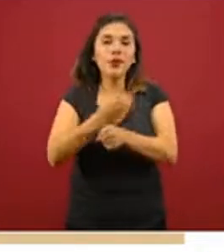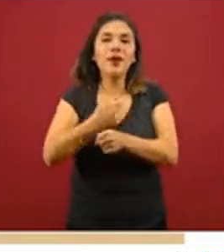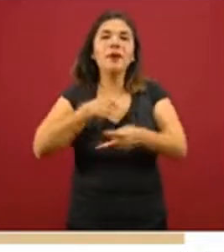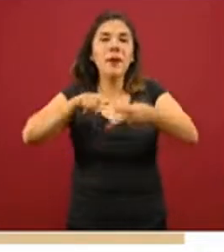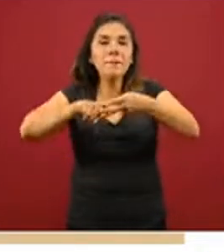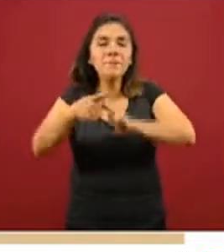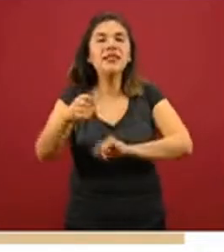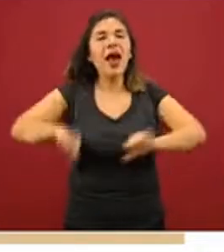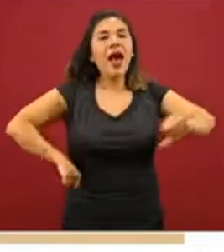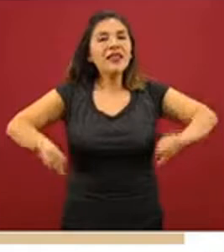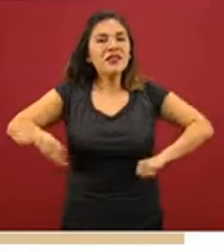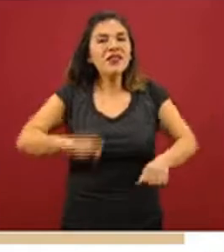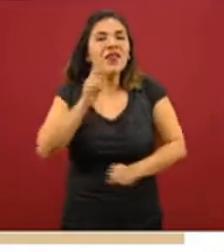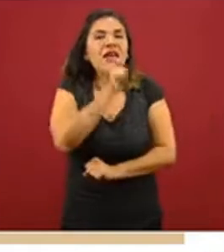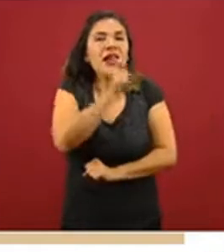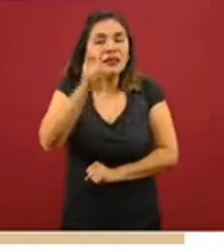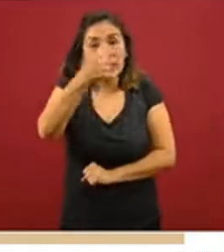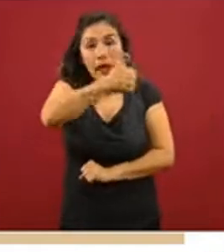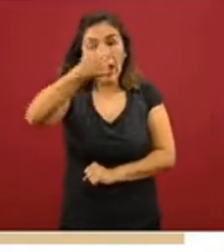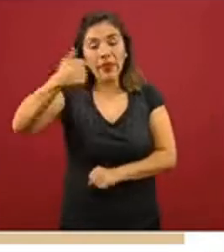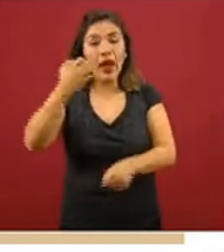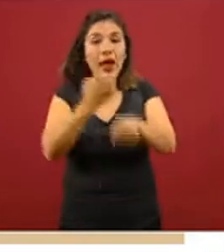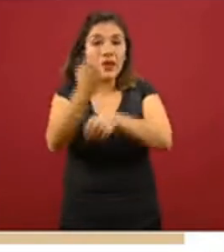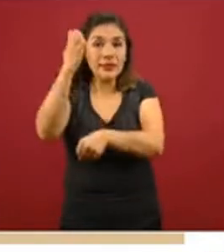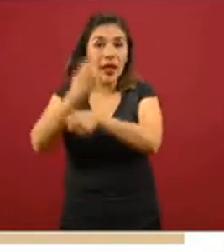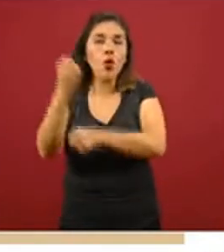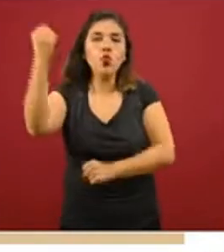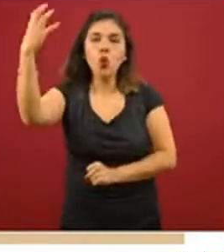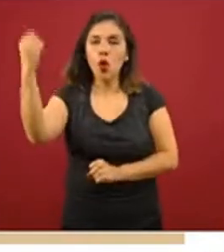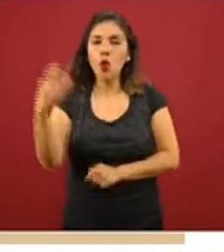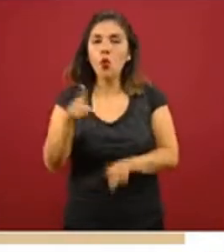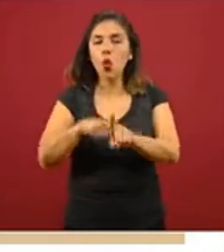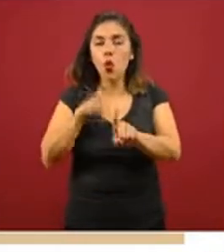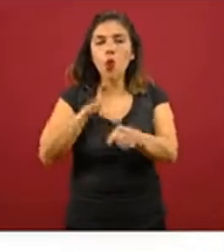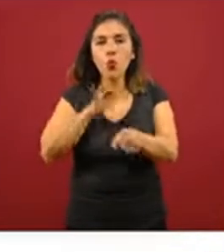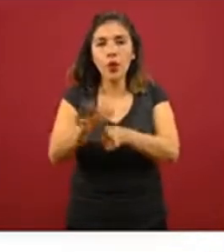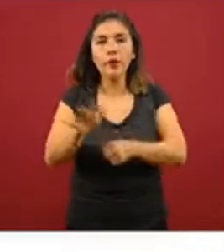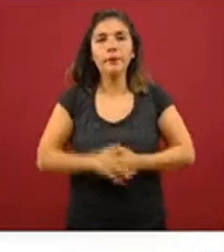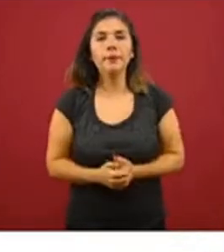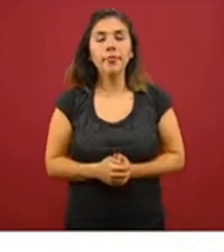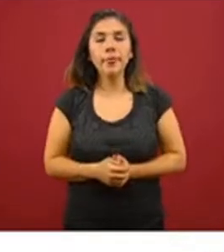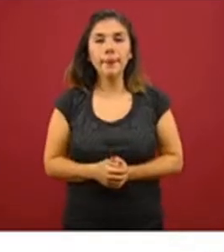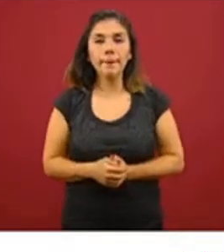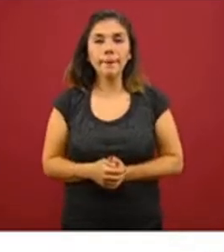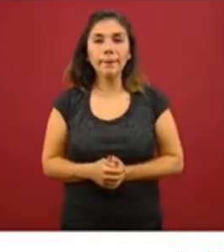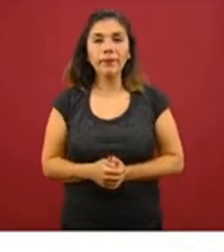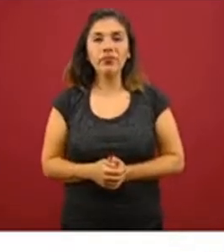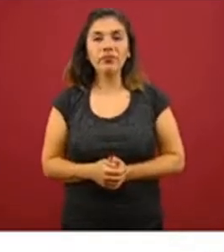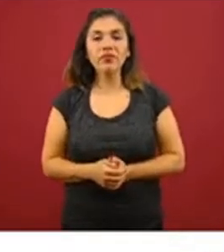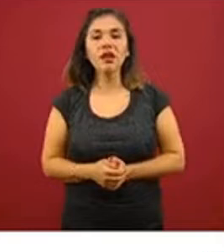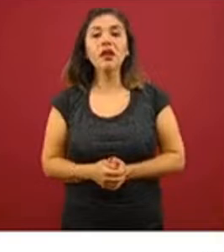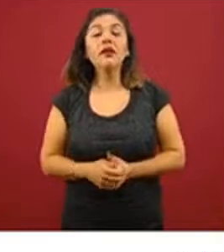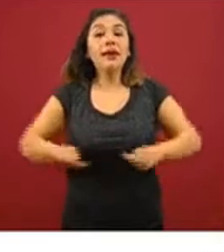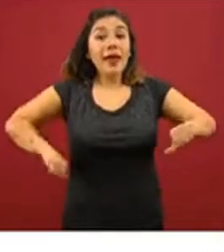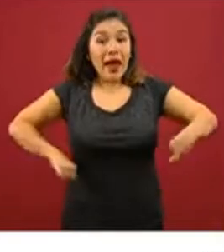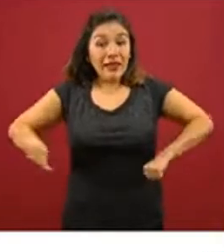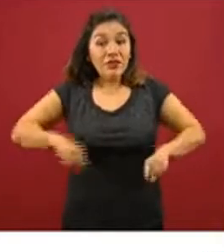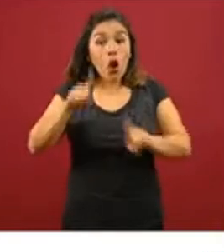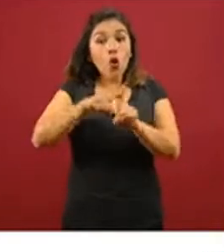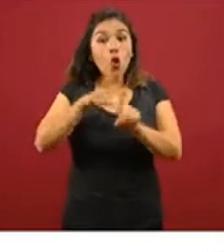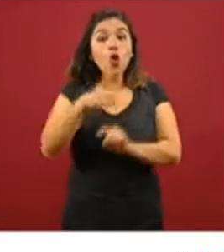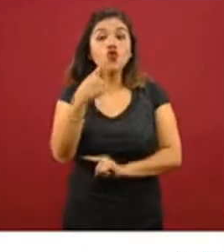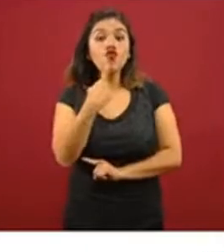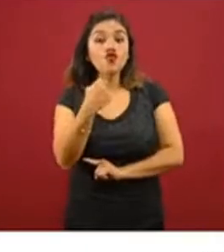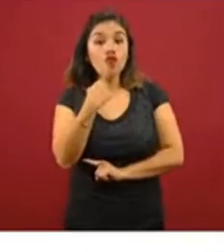ahora las actividades para cada uno de los niveles de riesgo. La siguiente diapositiva, por favor. Las actividades en el rojo, pues